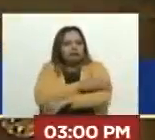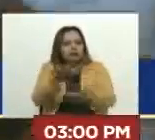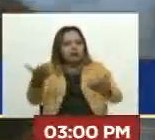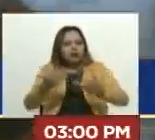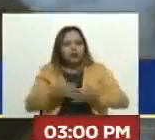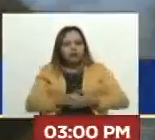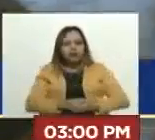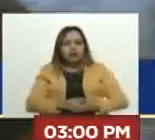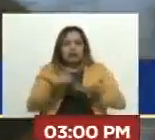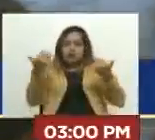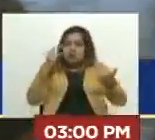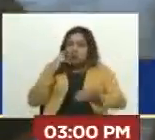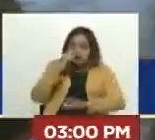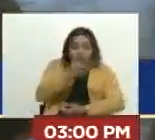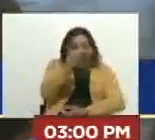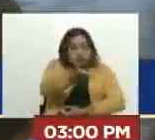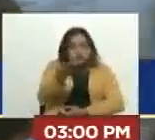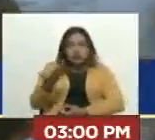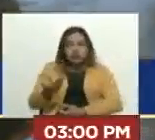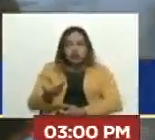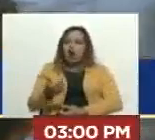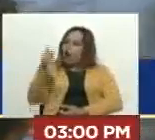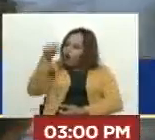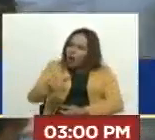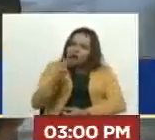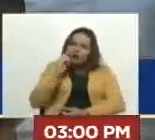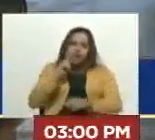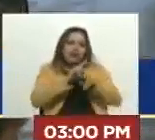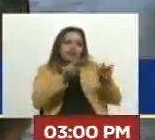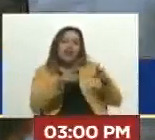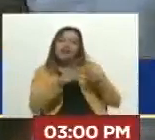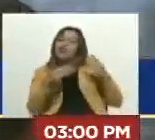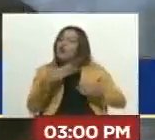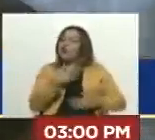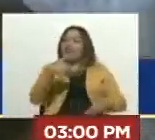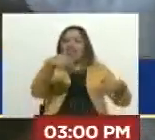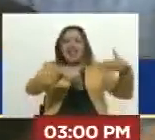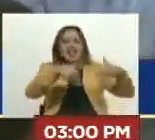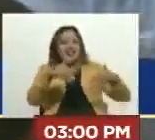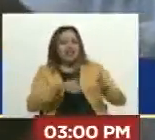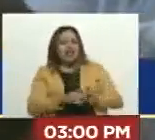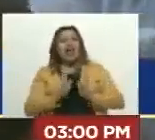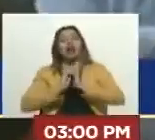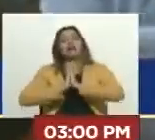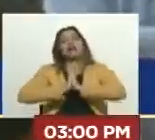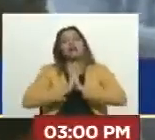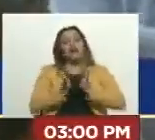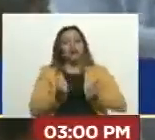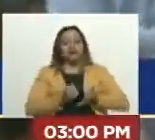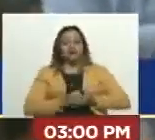Y se dieran cuenta de eso. Hoy tú los ves, todos quieren elecciones, son unos santos.